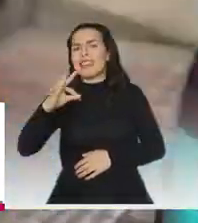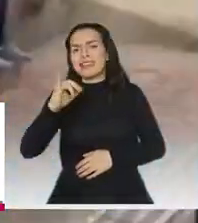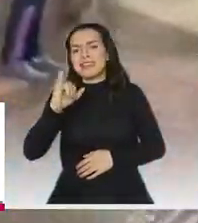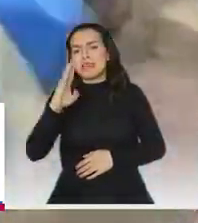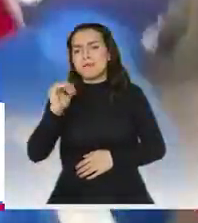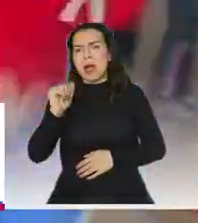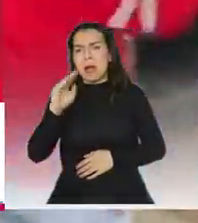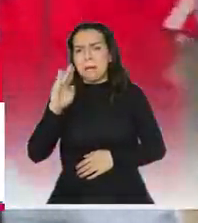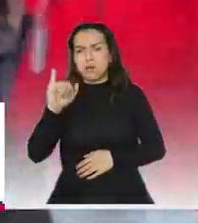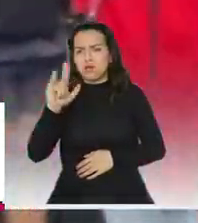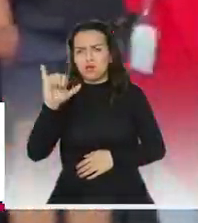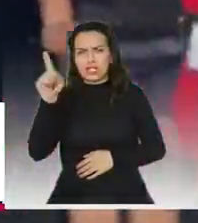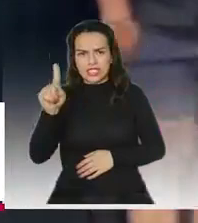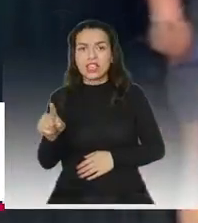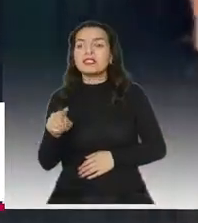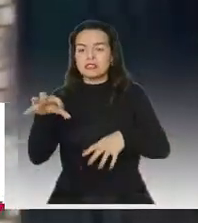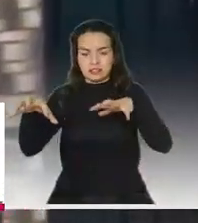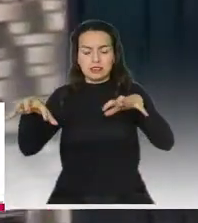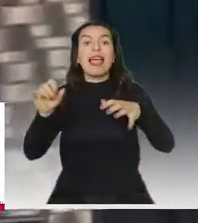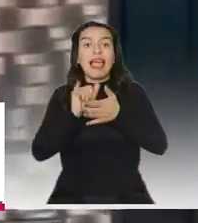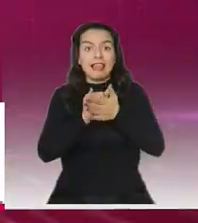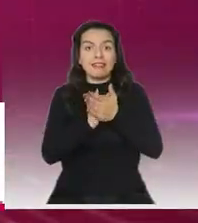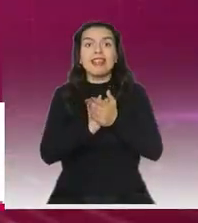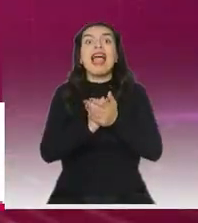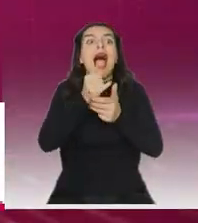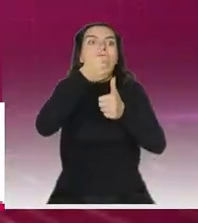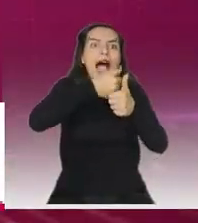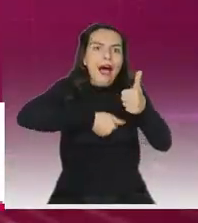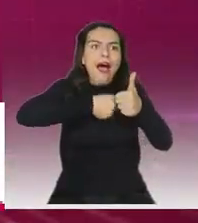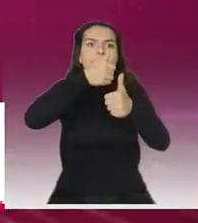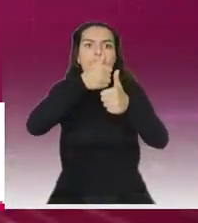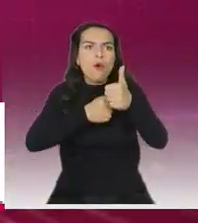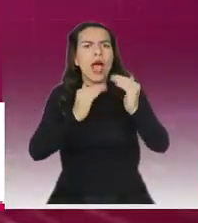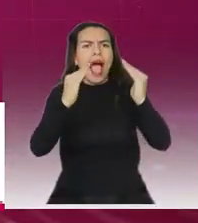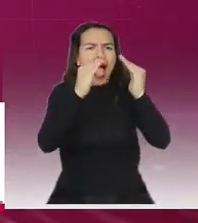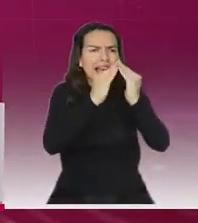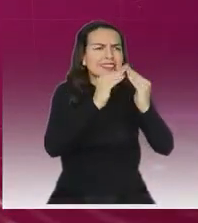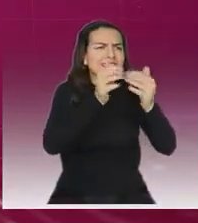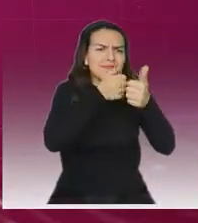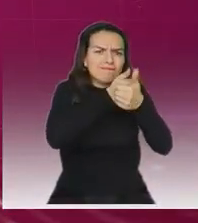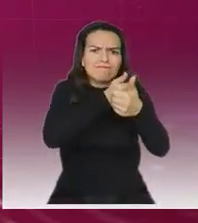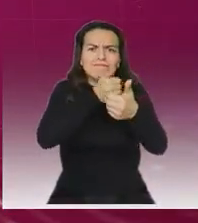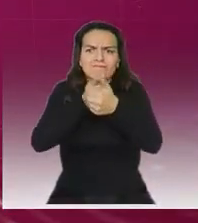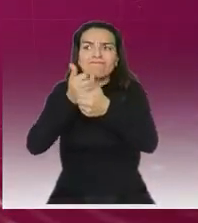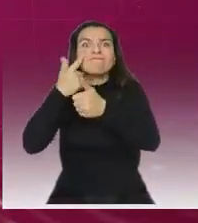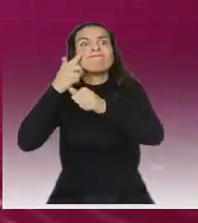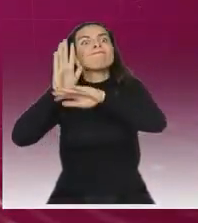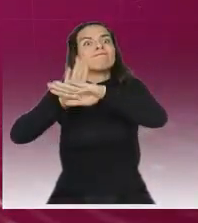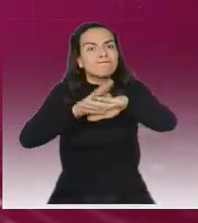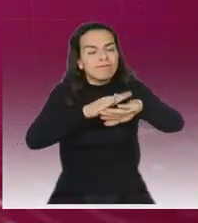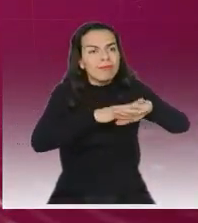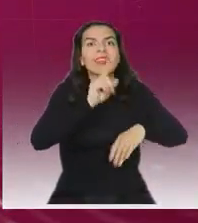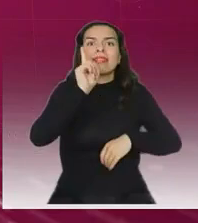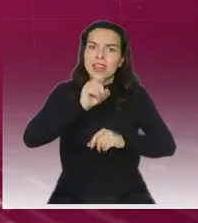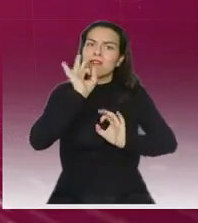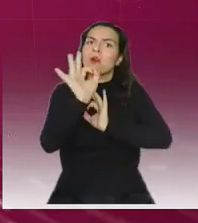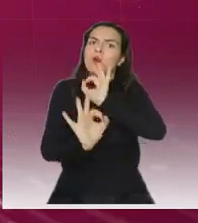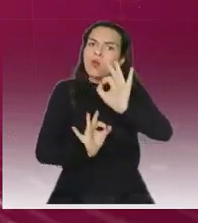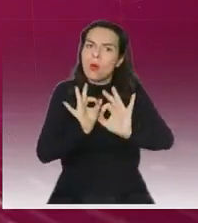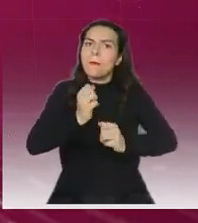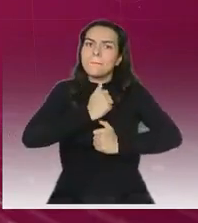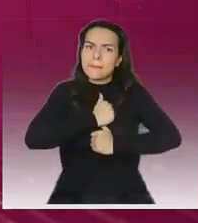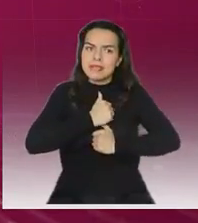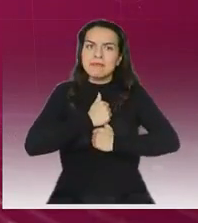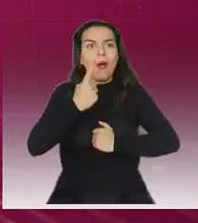A ellos, calle por calle y casa por casa, detalló la importancia del autocuidado y las medidas para contener la expansión del virus,